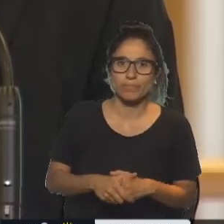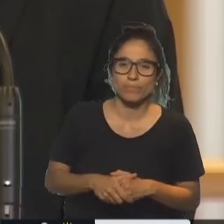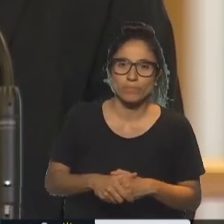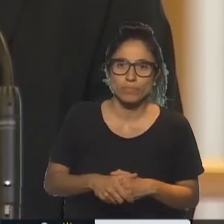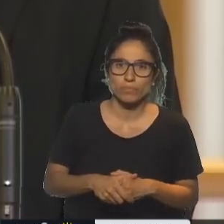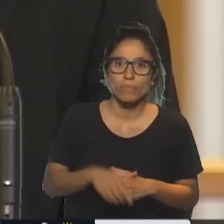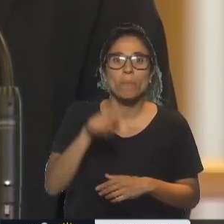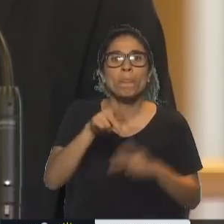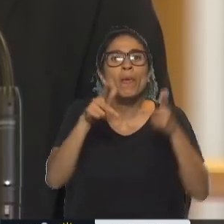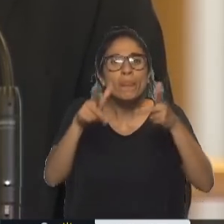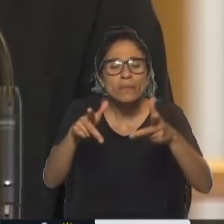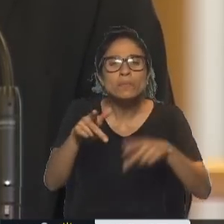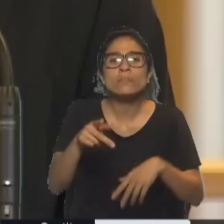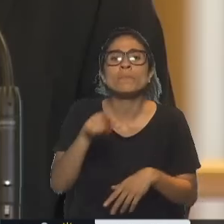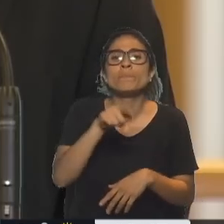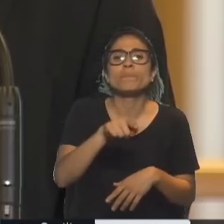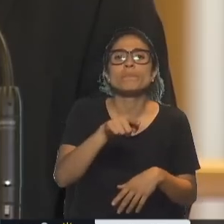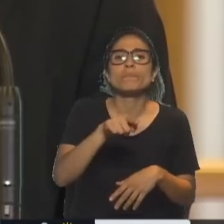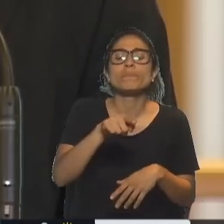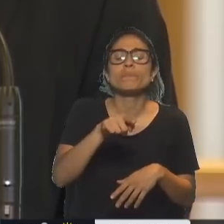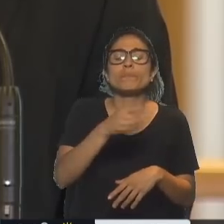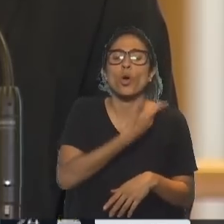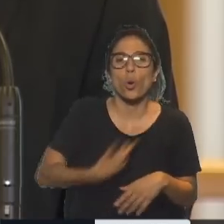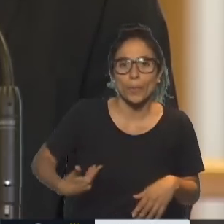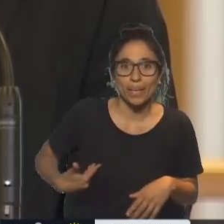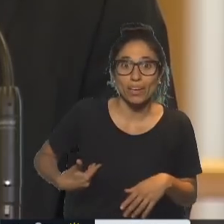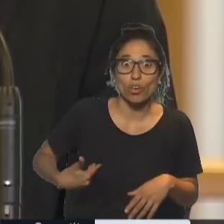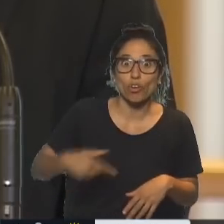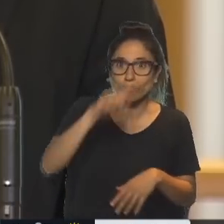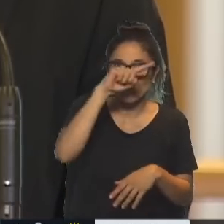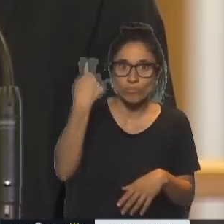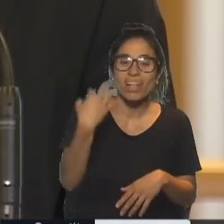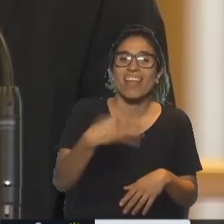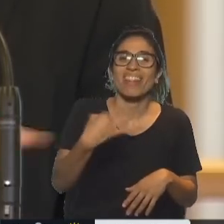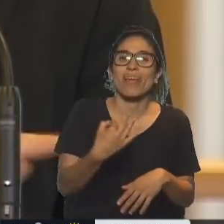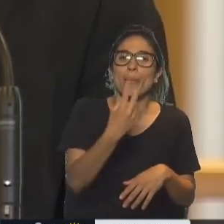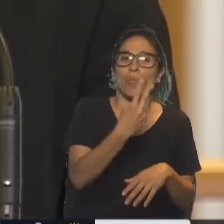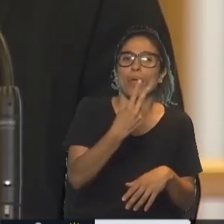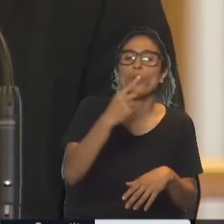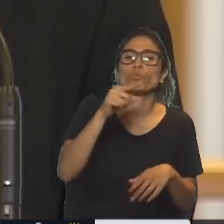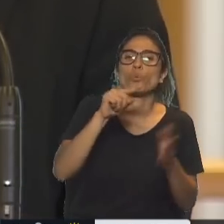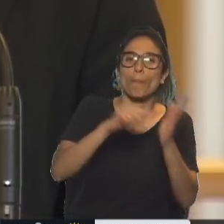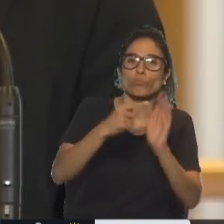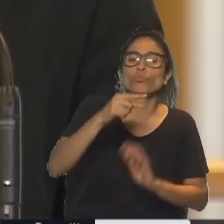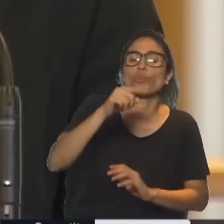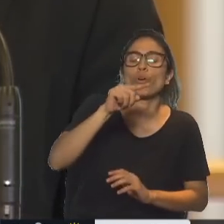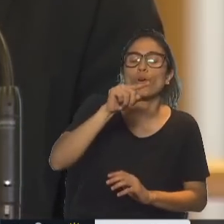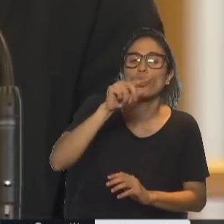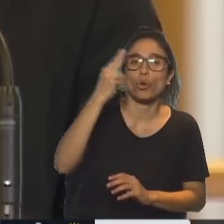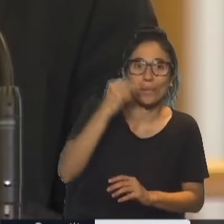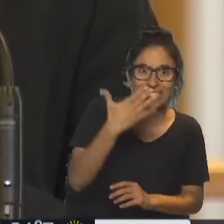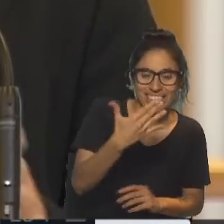el 2.95 de los impuestos coparticipables a Cava. Los gobernadores son Gustavo Sáenz, de